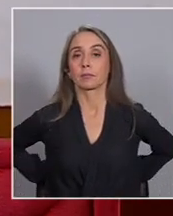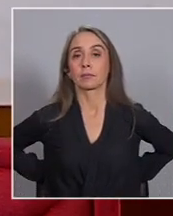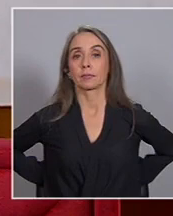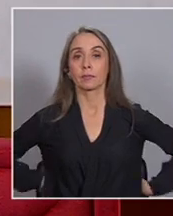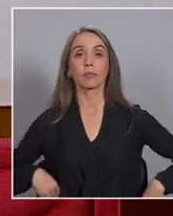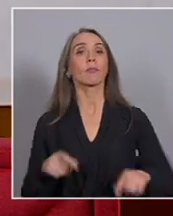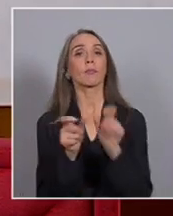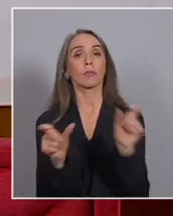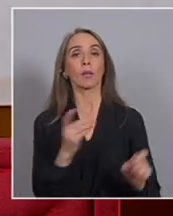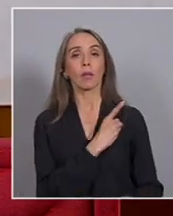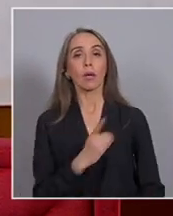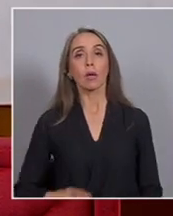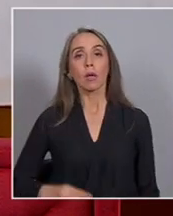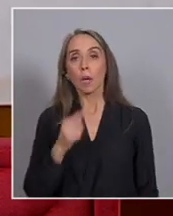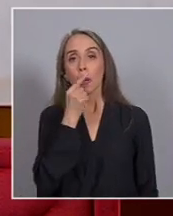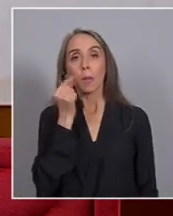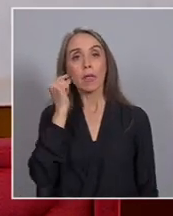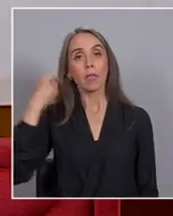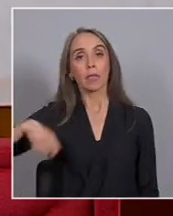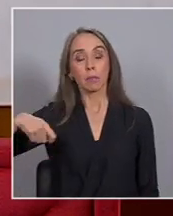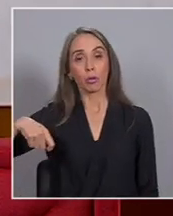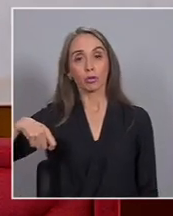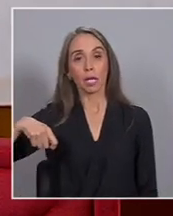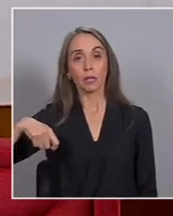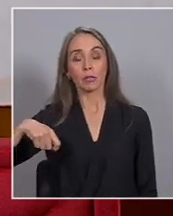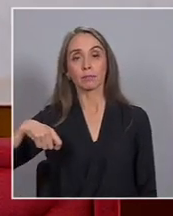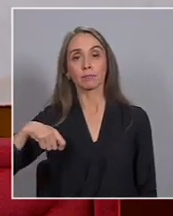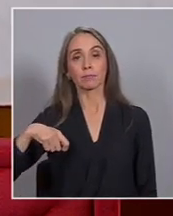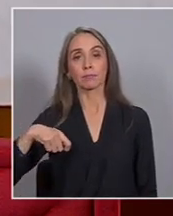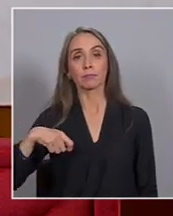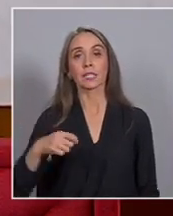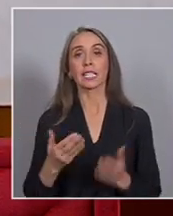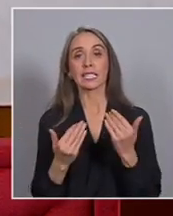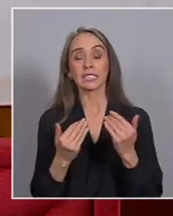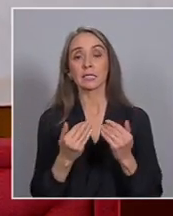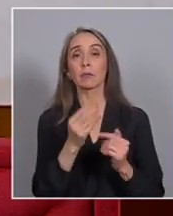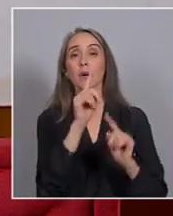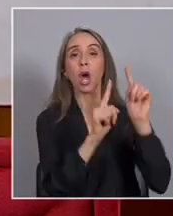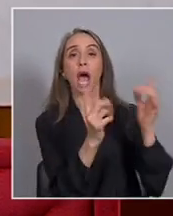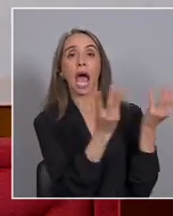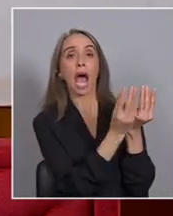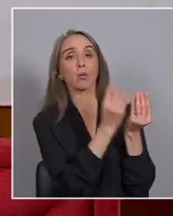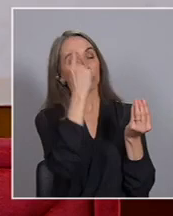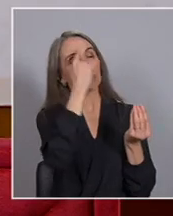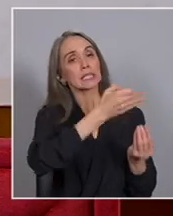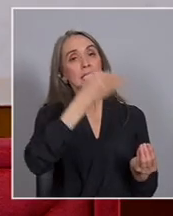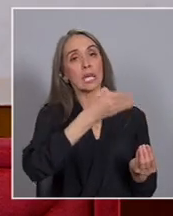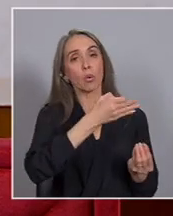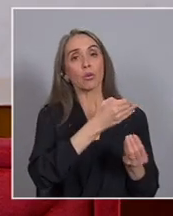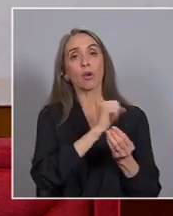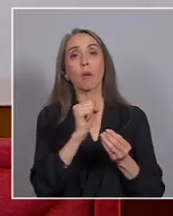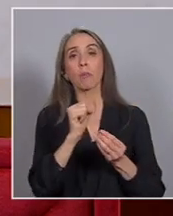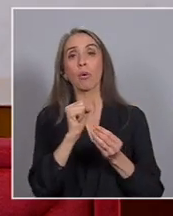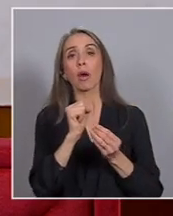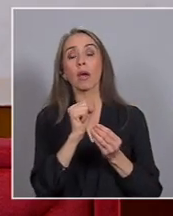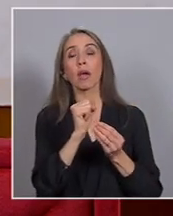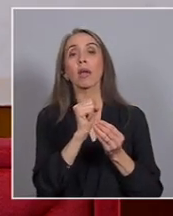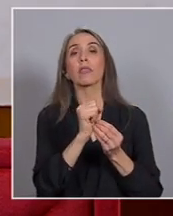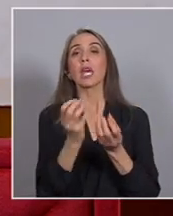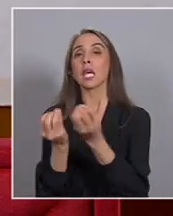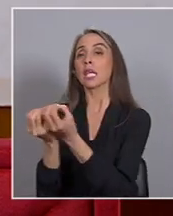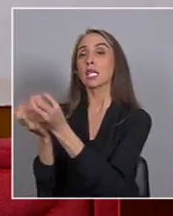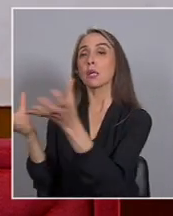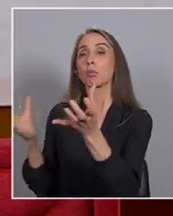Parlamentarios y parlamentarias, las certidumbres de unos pocos no pueden sustentarse en la incertidumbre de